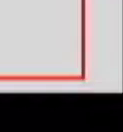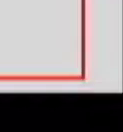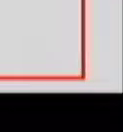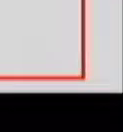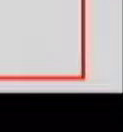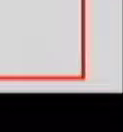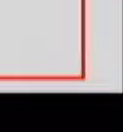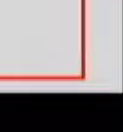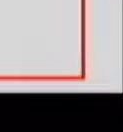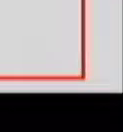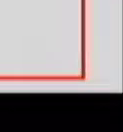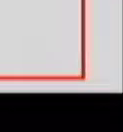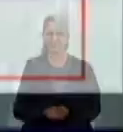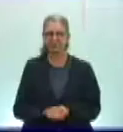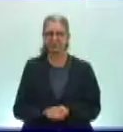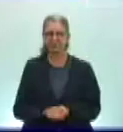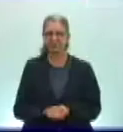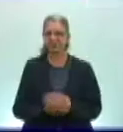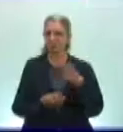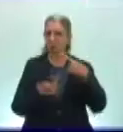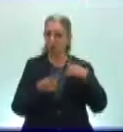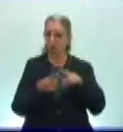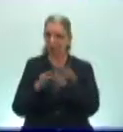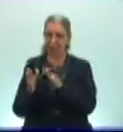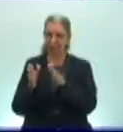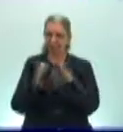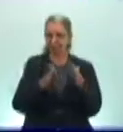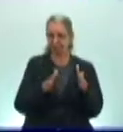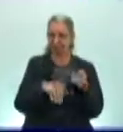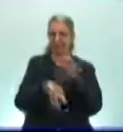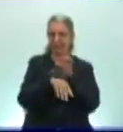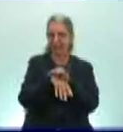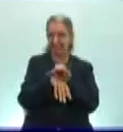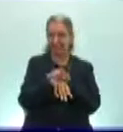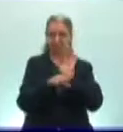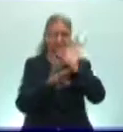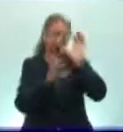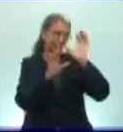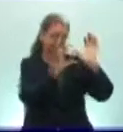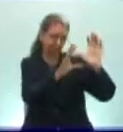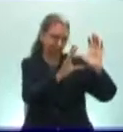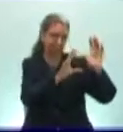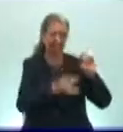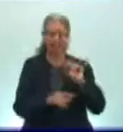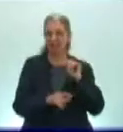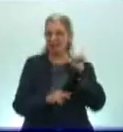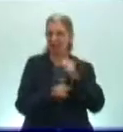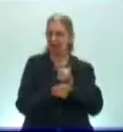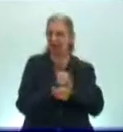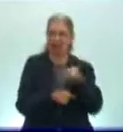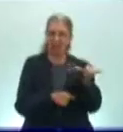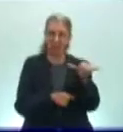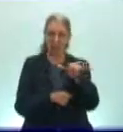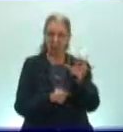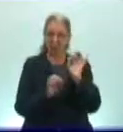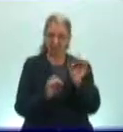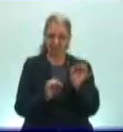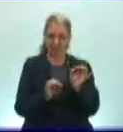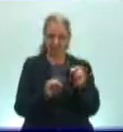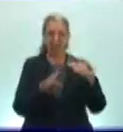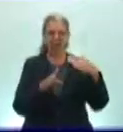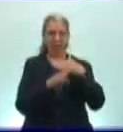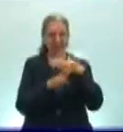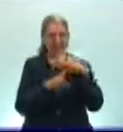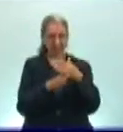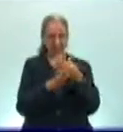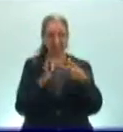El otro objeto, que es el reloj, vamos a trabajar de igual manera. Vamos entonces a dividir la longitud del